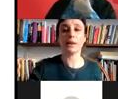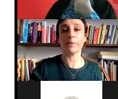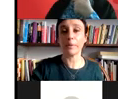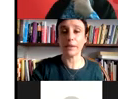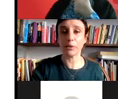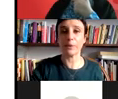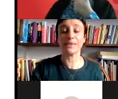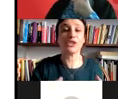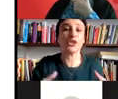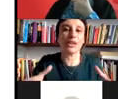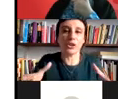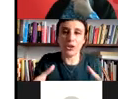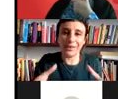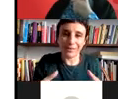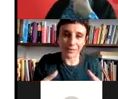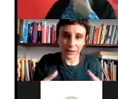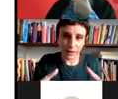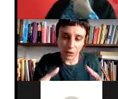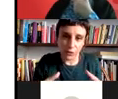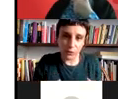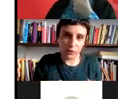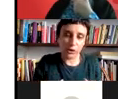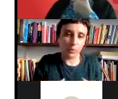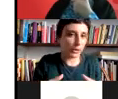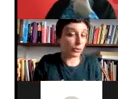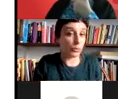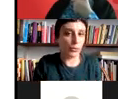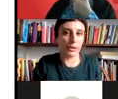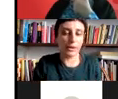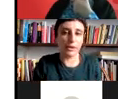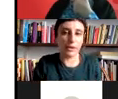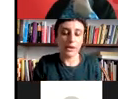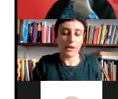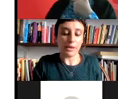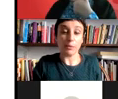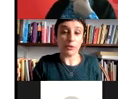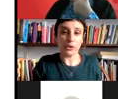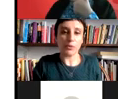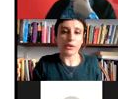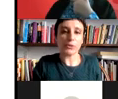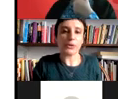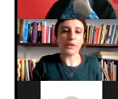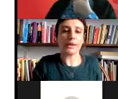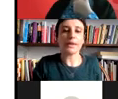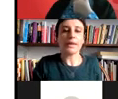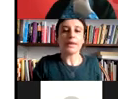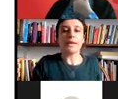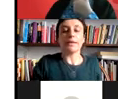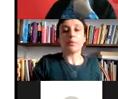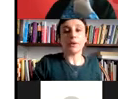circular libremente por pasillos, que no entren en consultorios porque son de proporciones muy